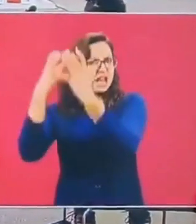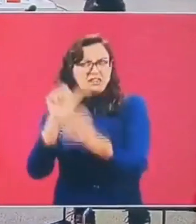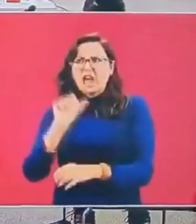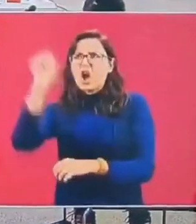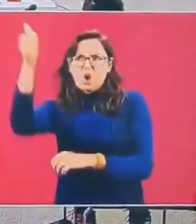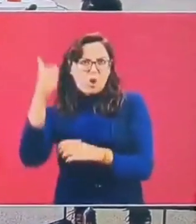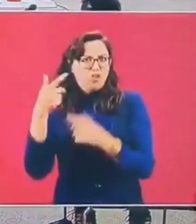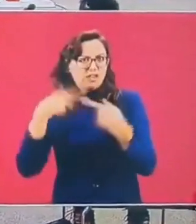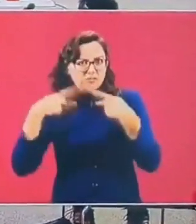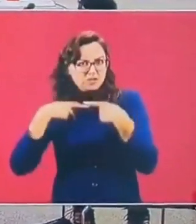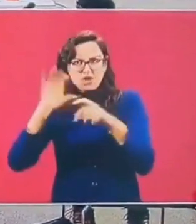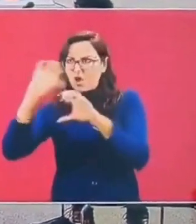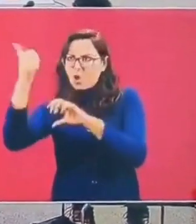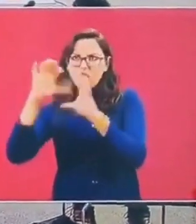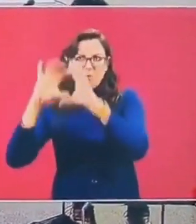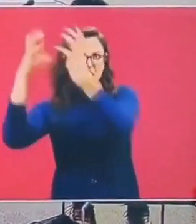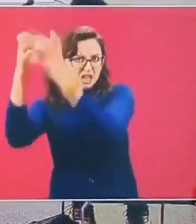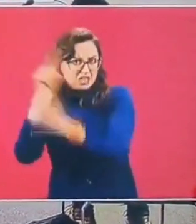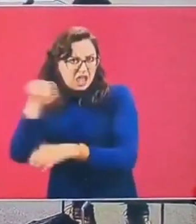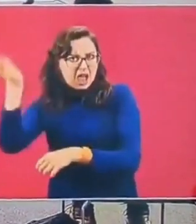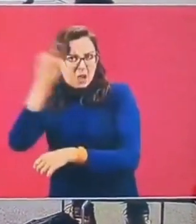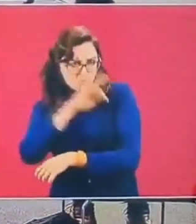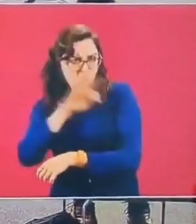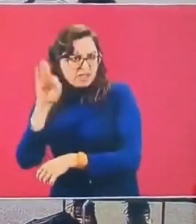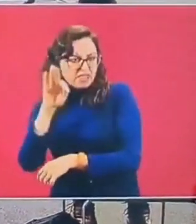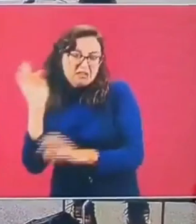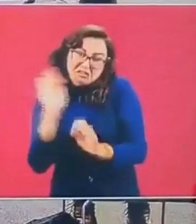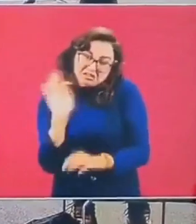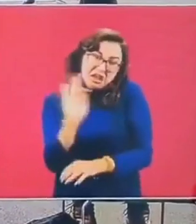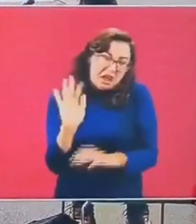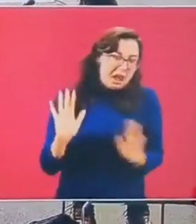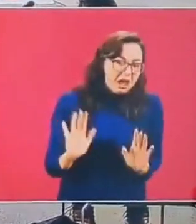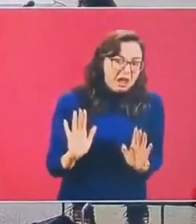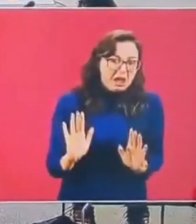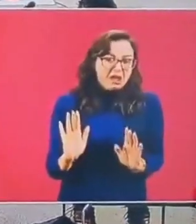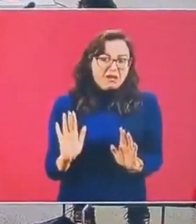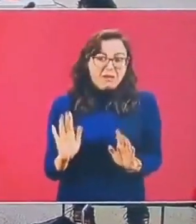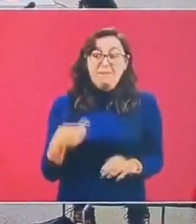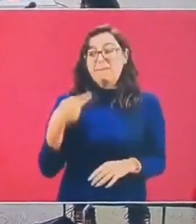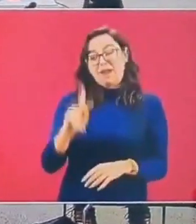se creyeron esta historia. A ver, yo te pregunto. Sí.